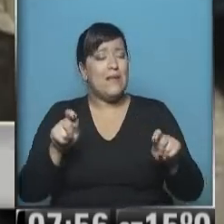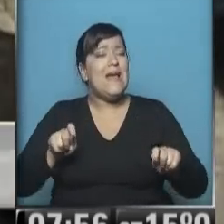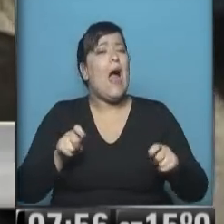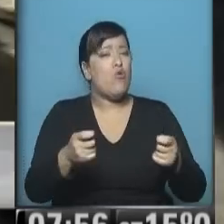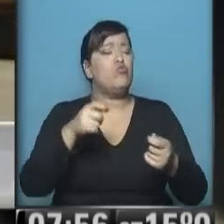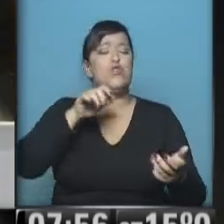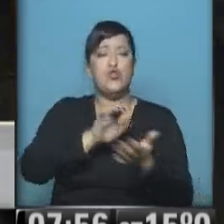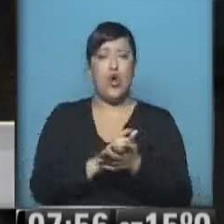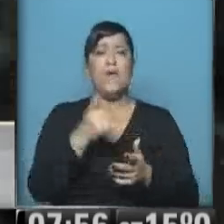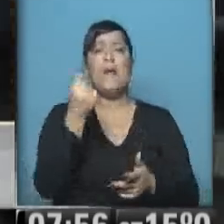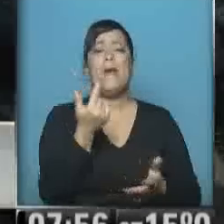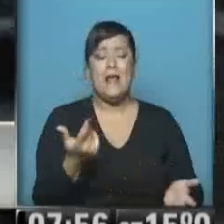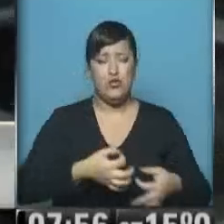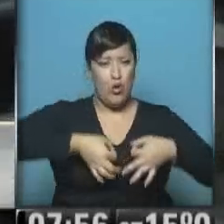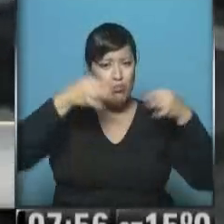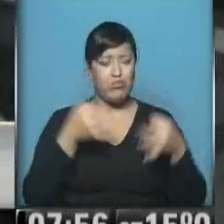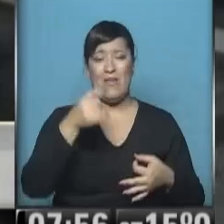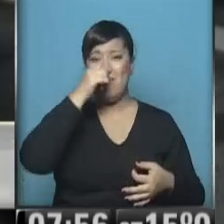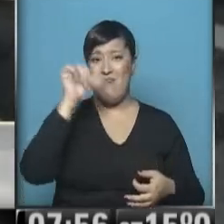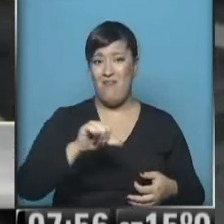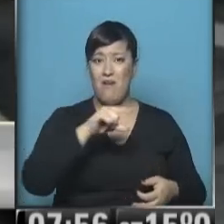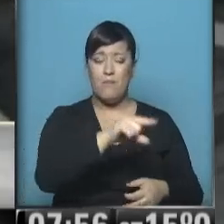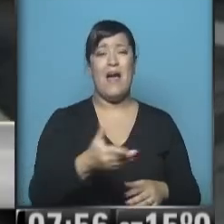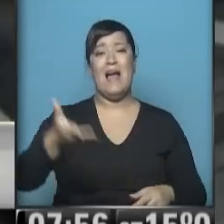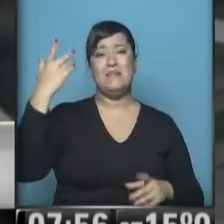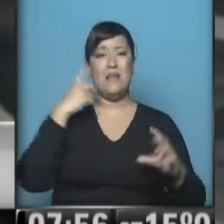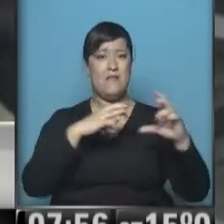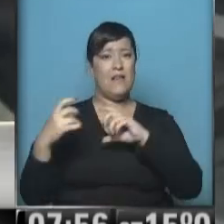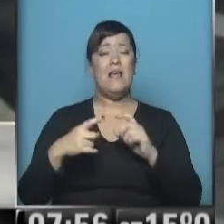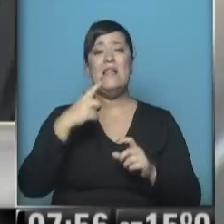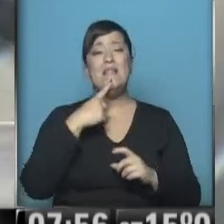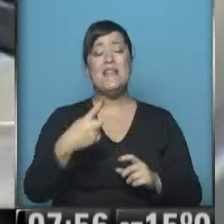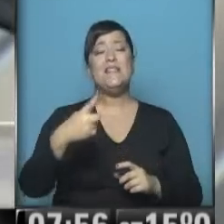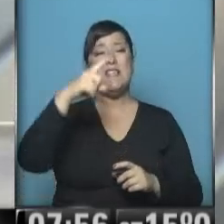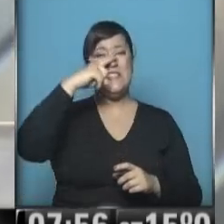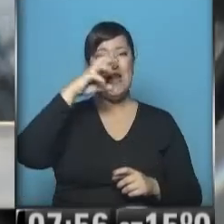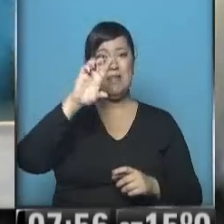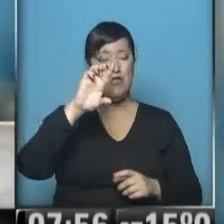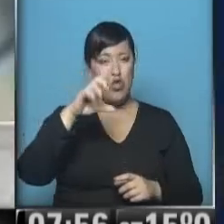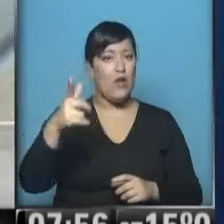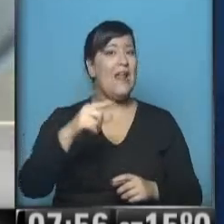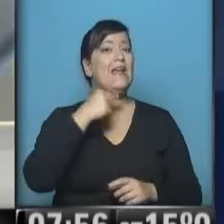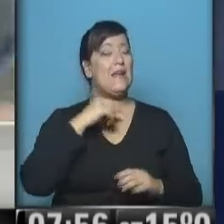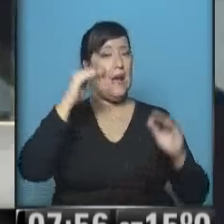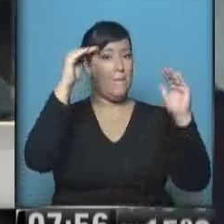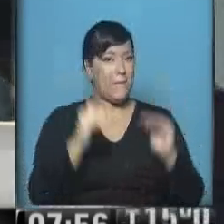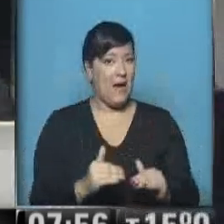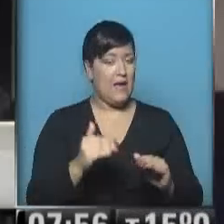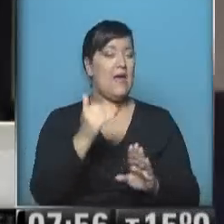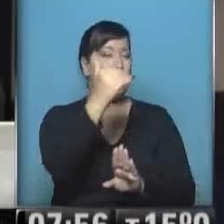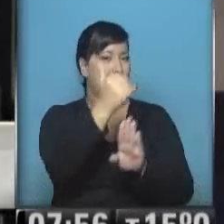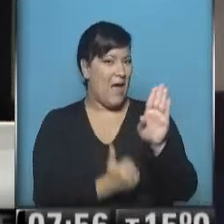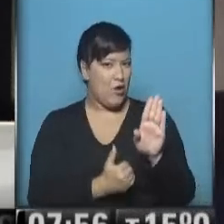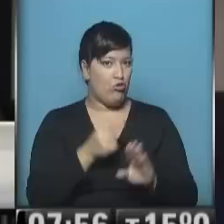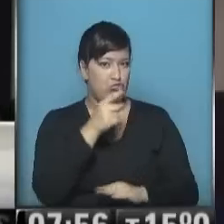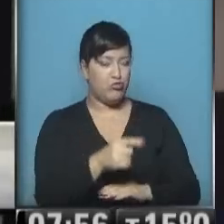del crudo se está hablando ayer se discutía de eh bajar 7 el precio del barril que reciben las